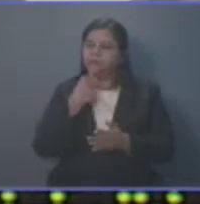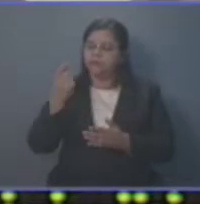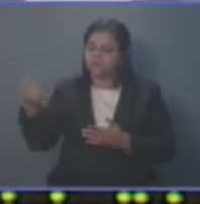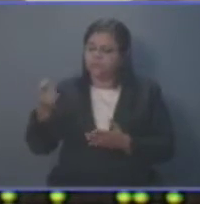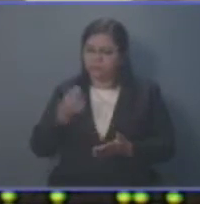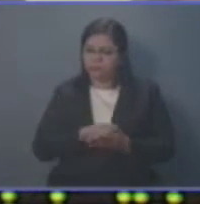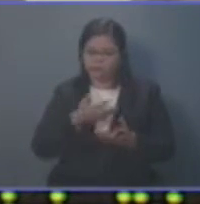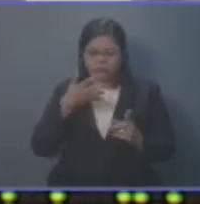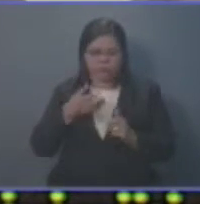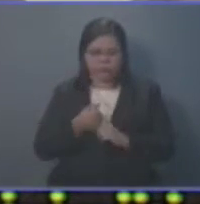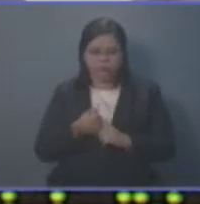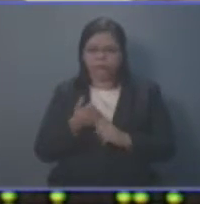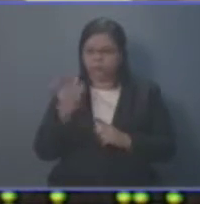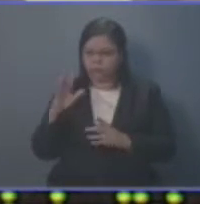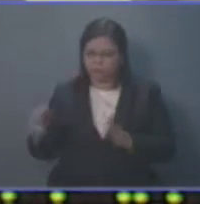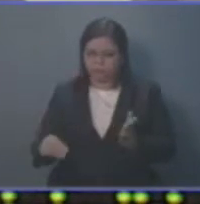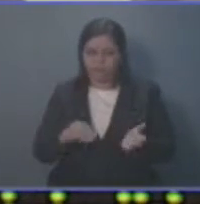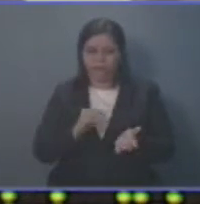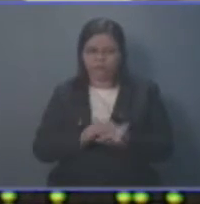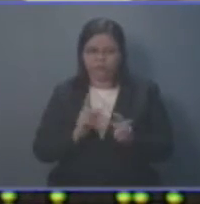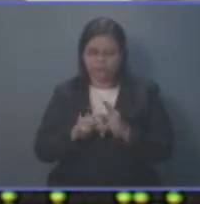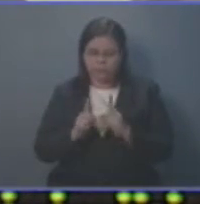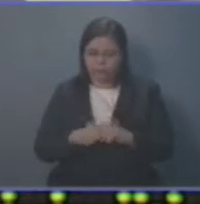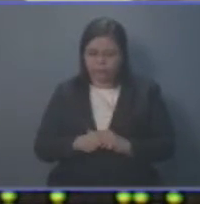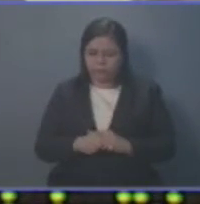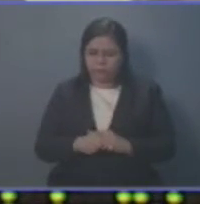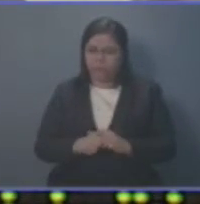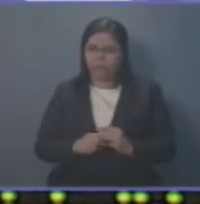destino económico. Se incorporan las siguientes modificaciones.